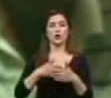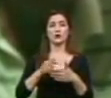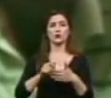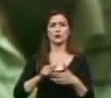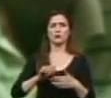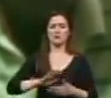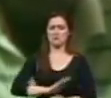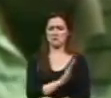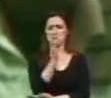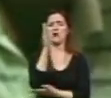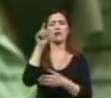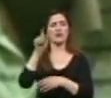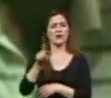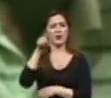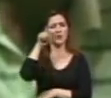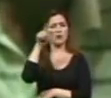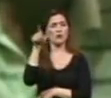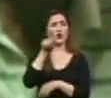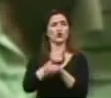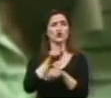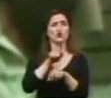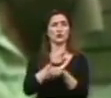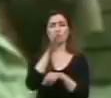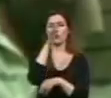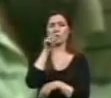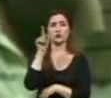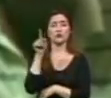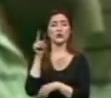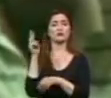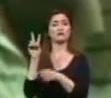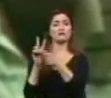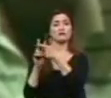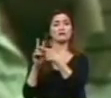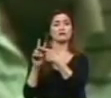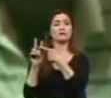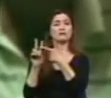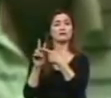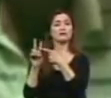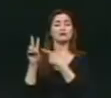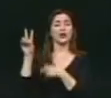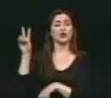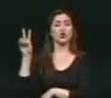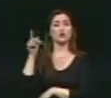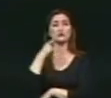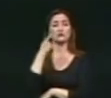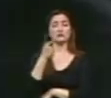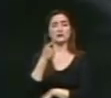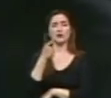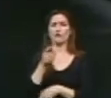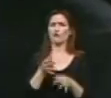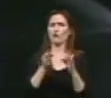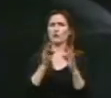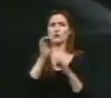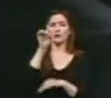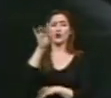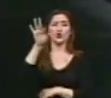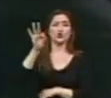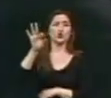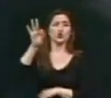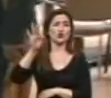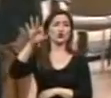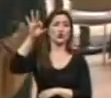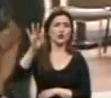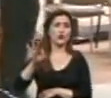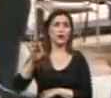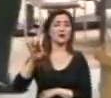Galo Chiriboga. Esta pareja de alemanes, Barbara Heidinger y Edmund Kladek, revelaron la extraña forma en que en